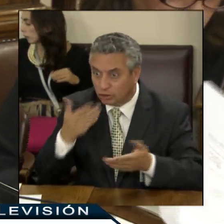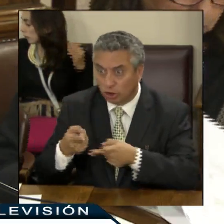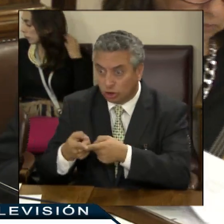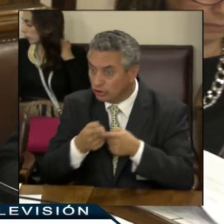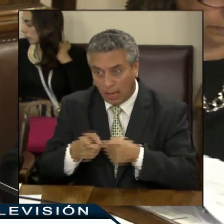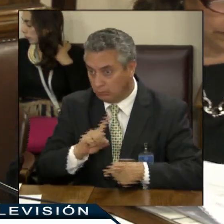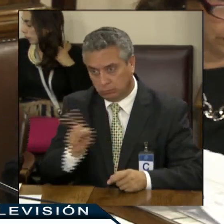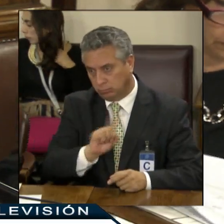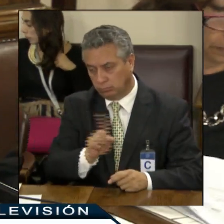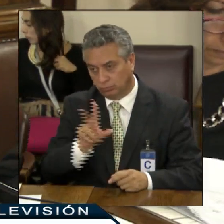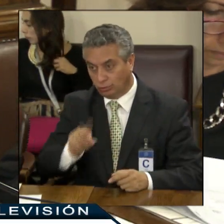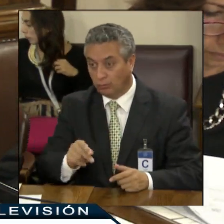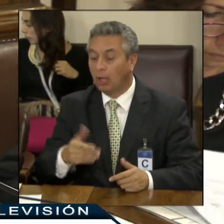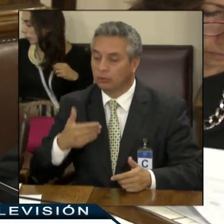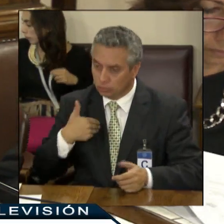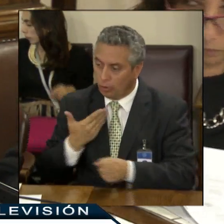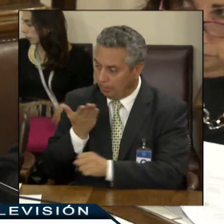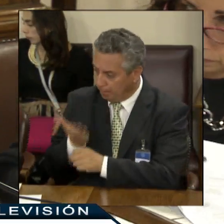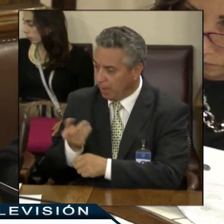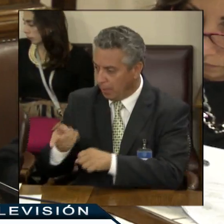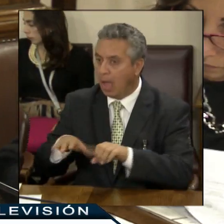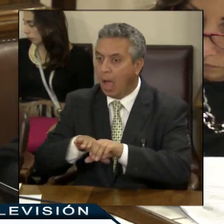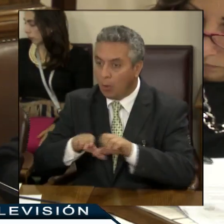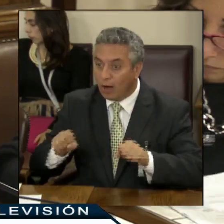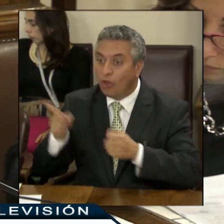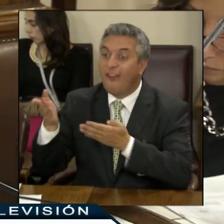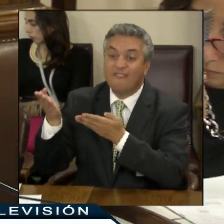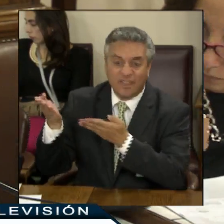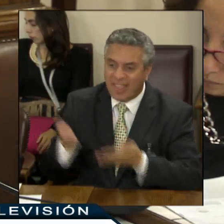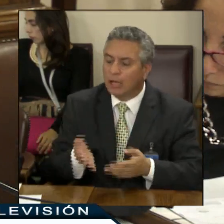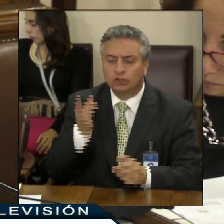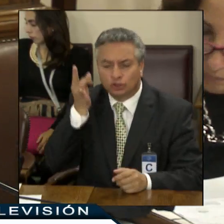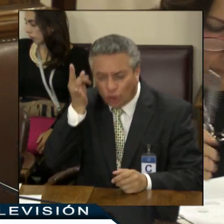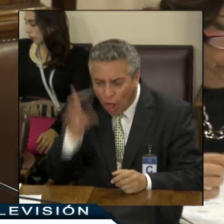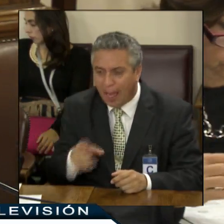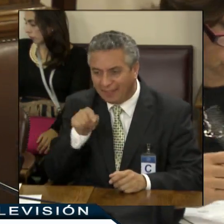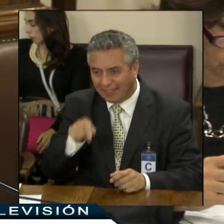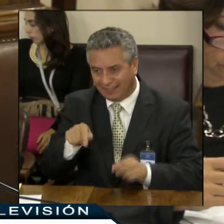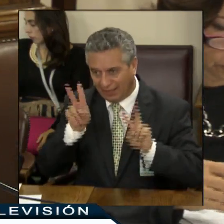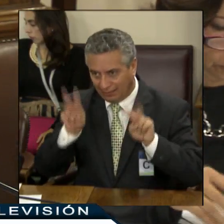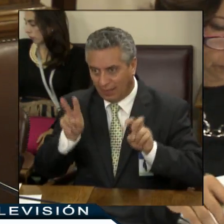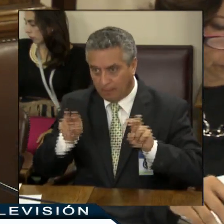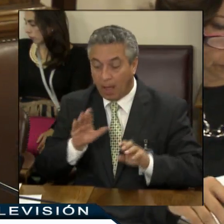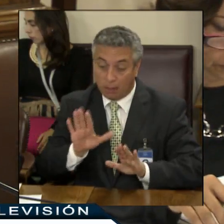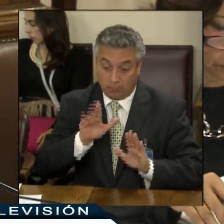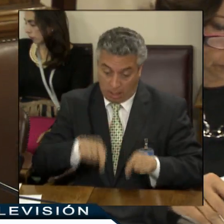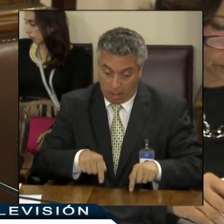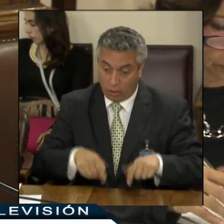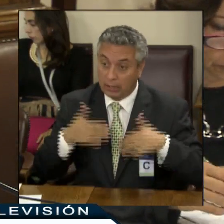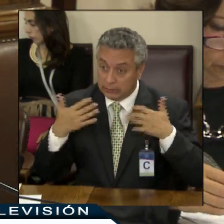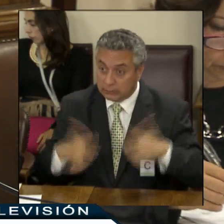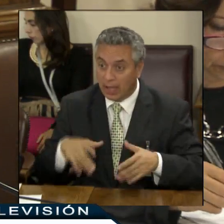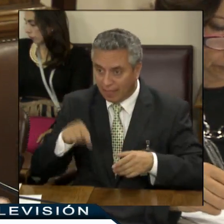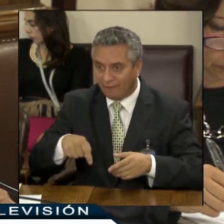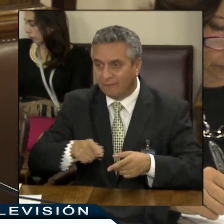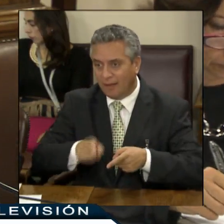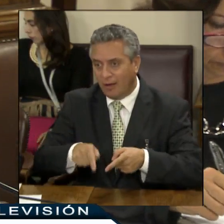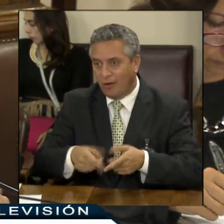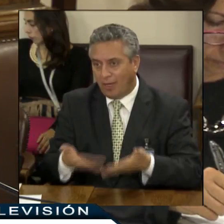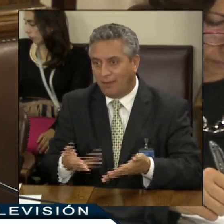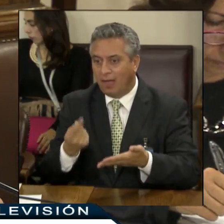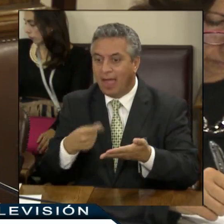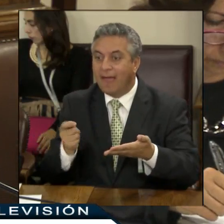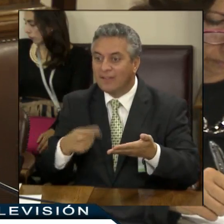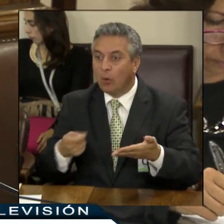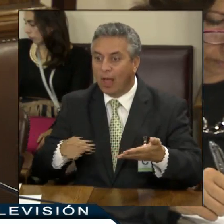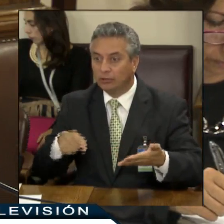entonces Solicito el acuerdo presidente para invitarla solamente a este tema Porque además ya debiéramos estar en la evaluación de la etapa que